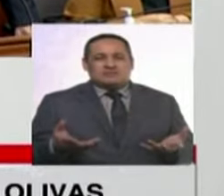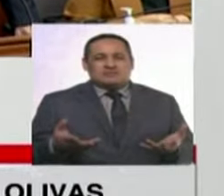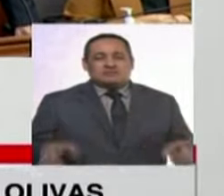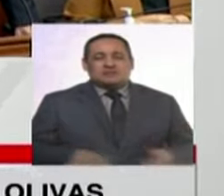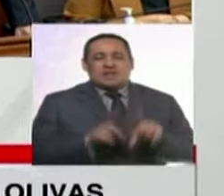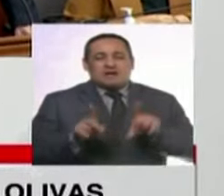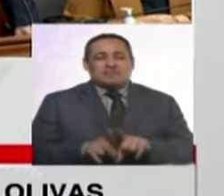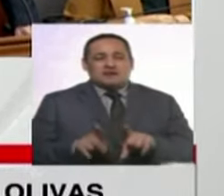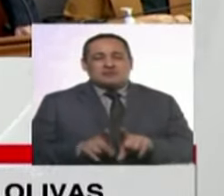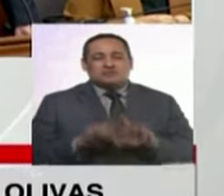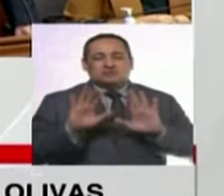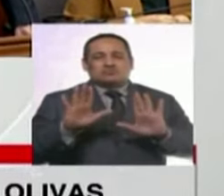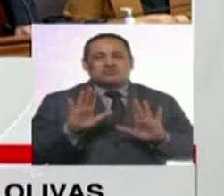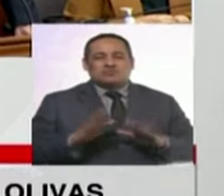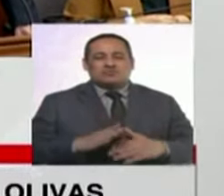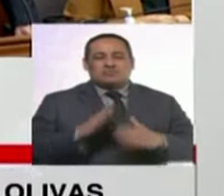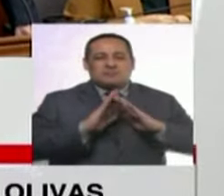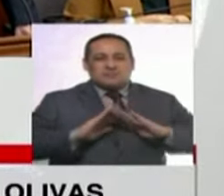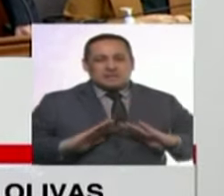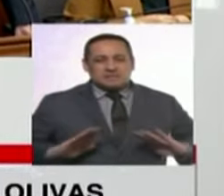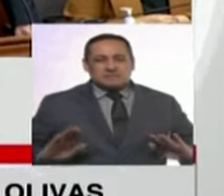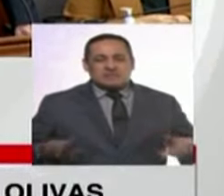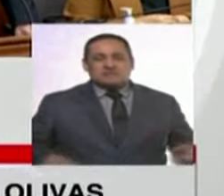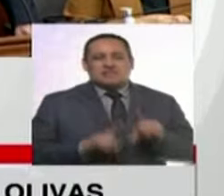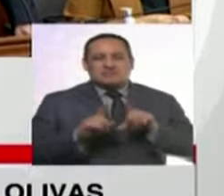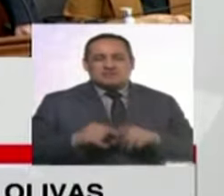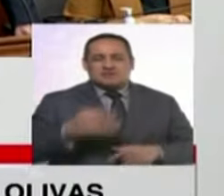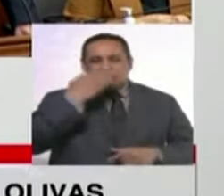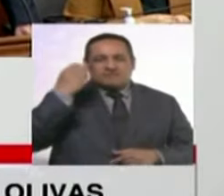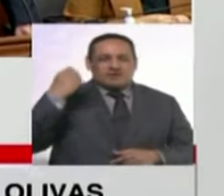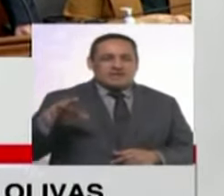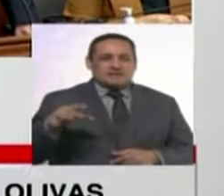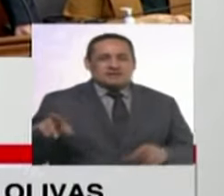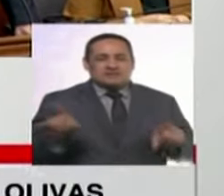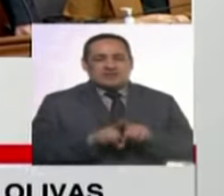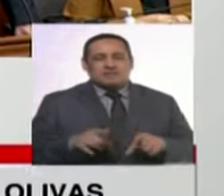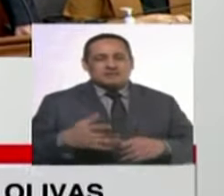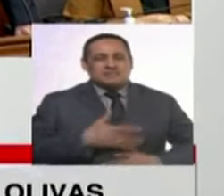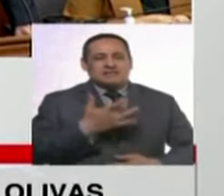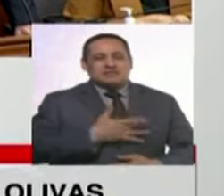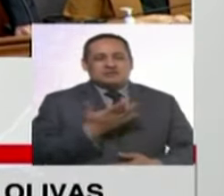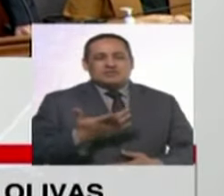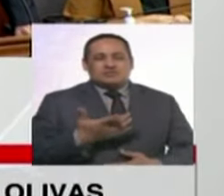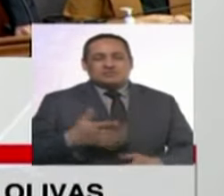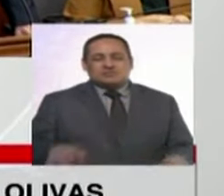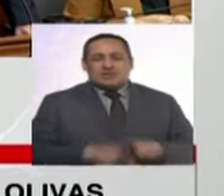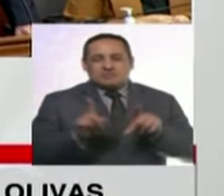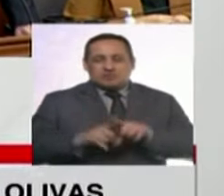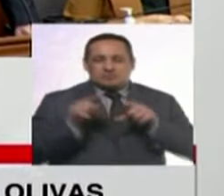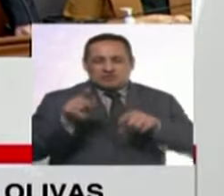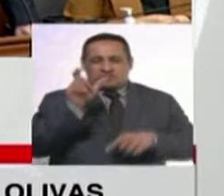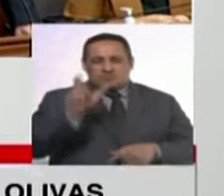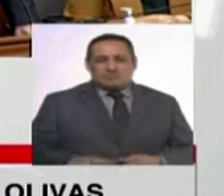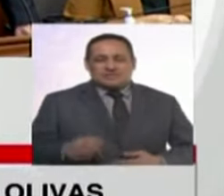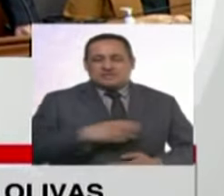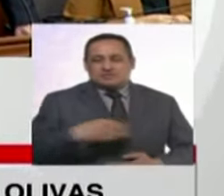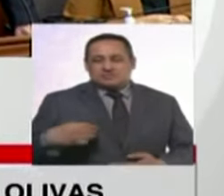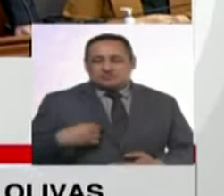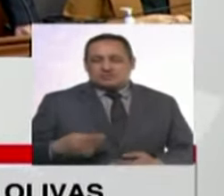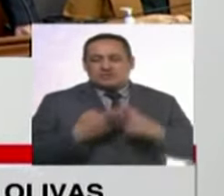ante su pasividad indiferencia y complacencia siendo usted un ministro